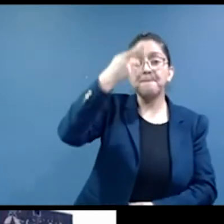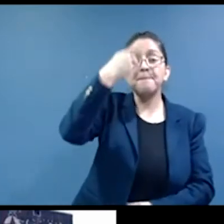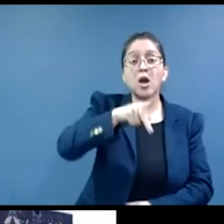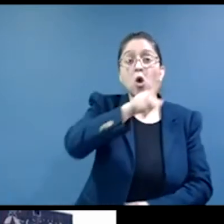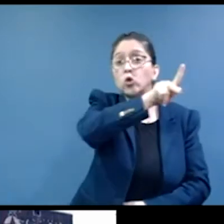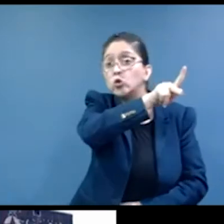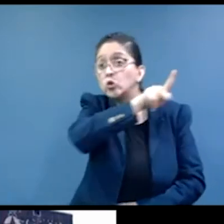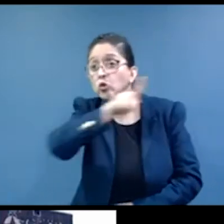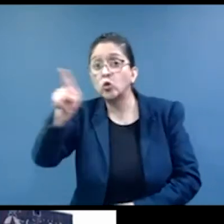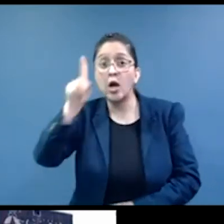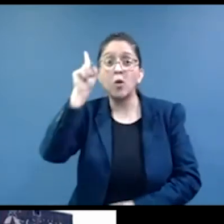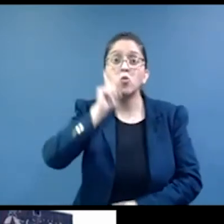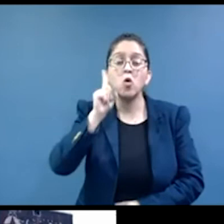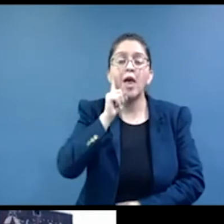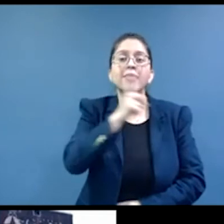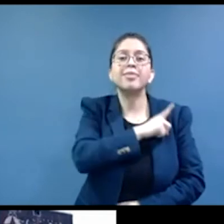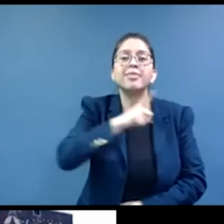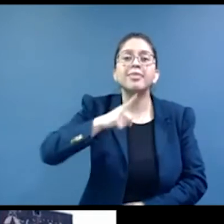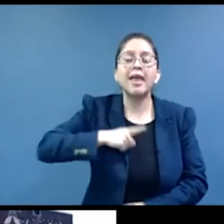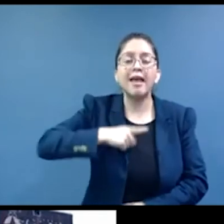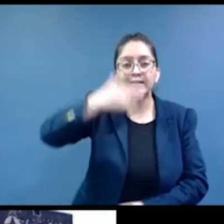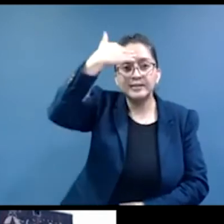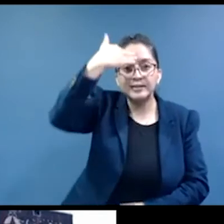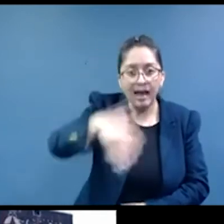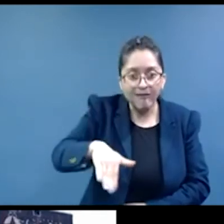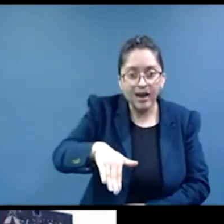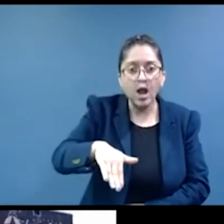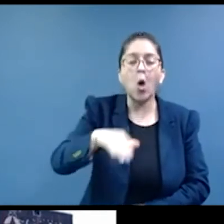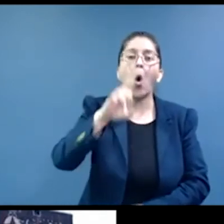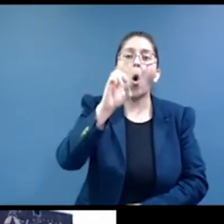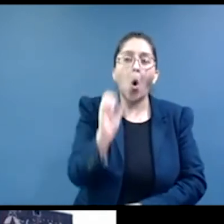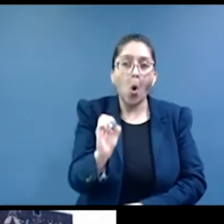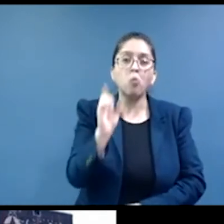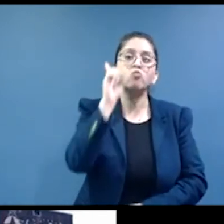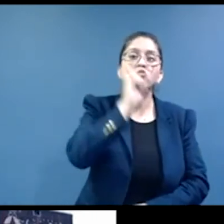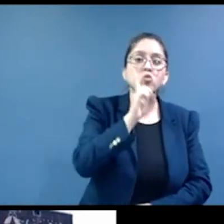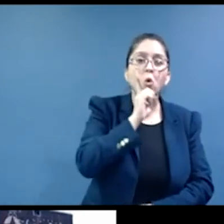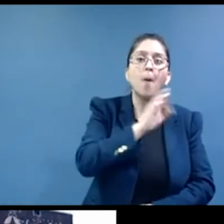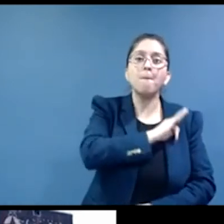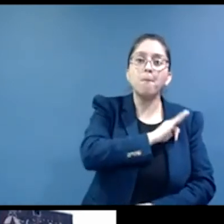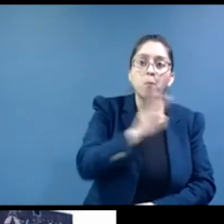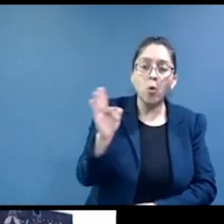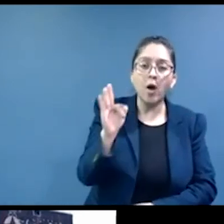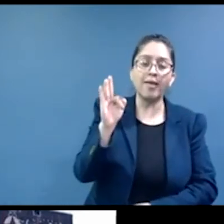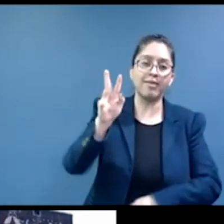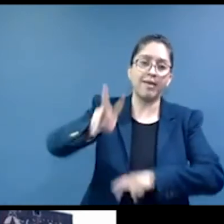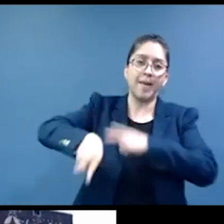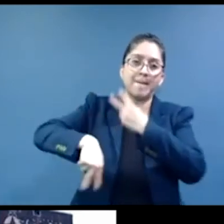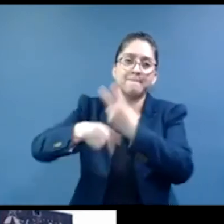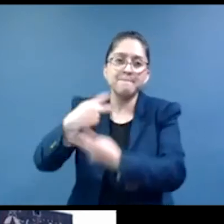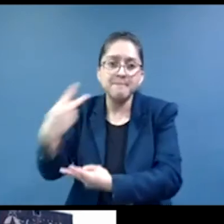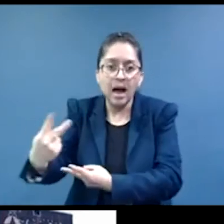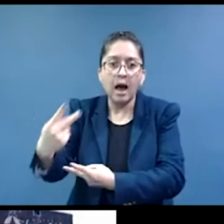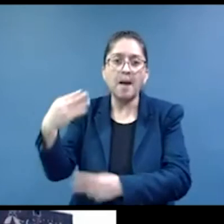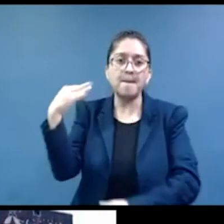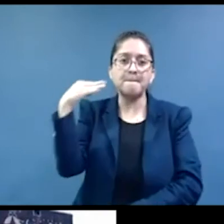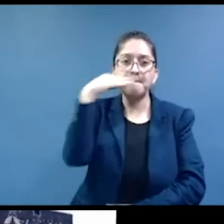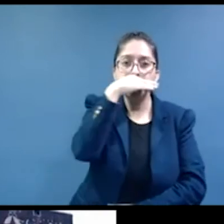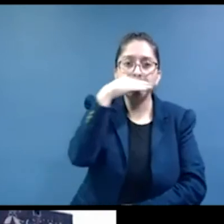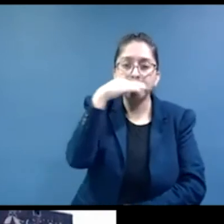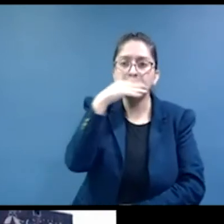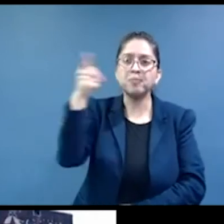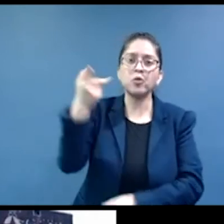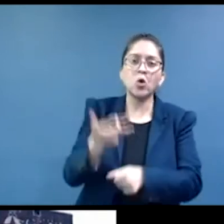que pueden ir o deberían poder ir y hacerlo de manera gratuita en una institución pública,